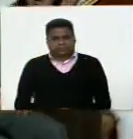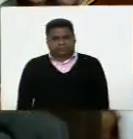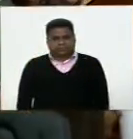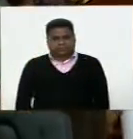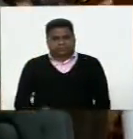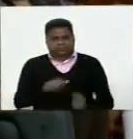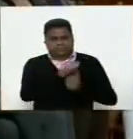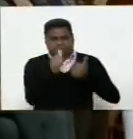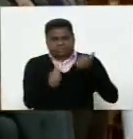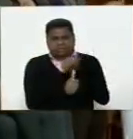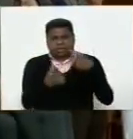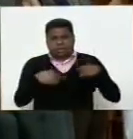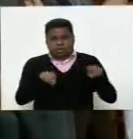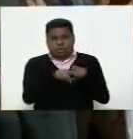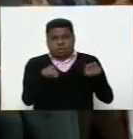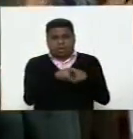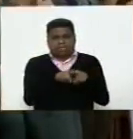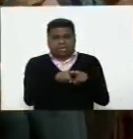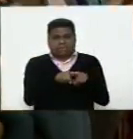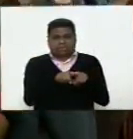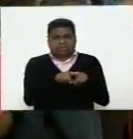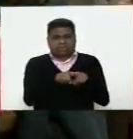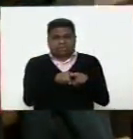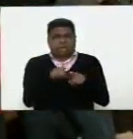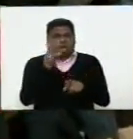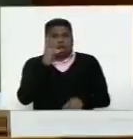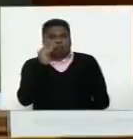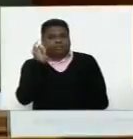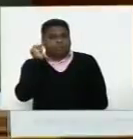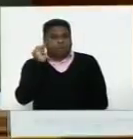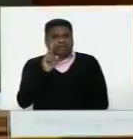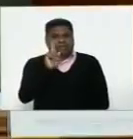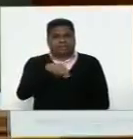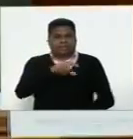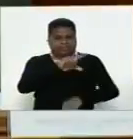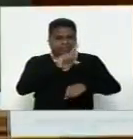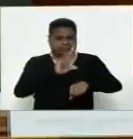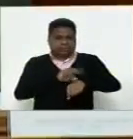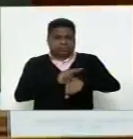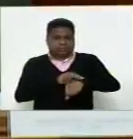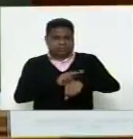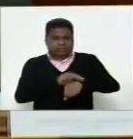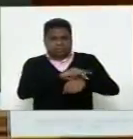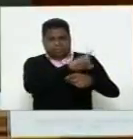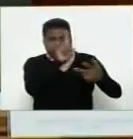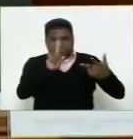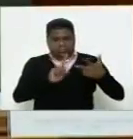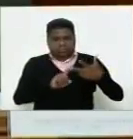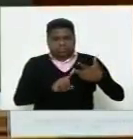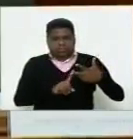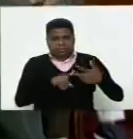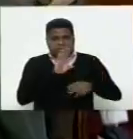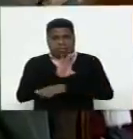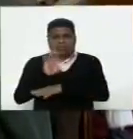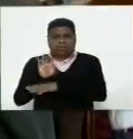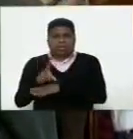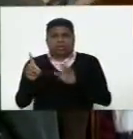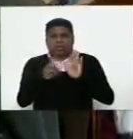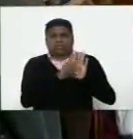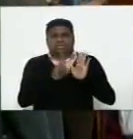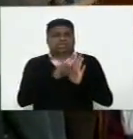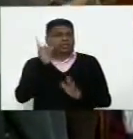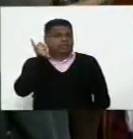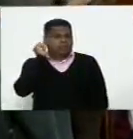viceministra para la Igualdad de Género, a la doctora Rebeca Madrid, viceministra de Protección de los Derechos de la